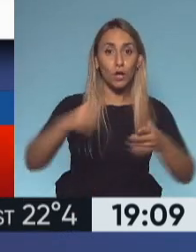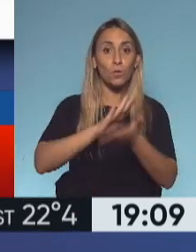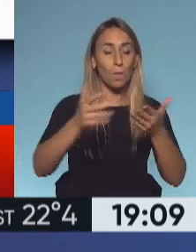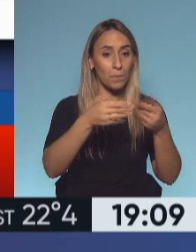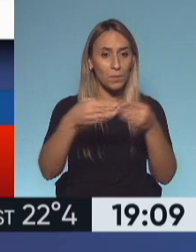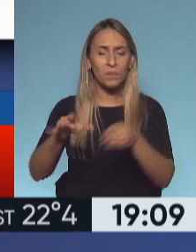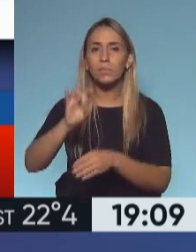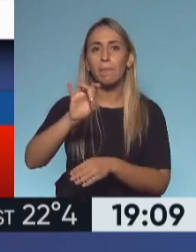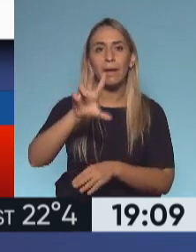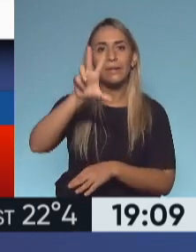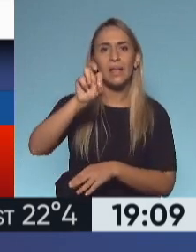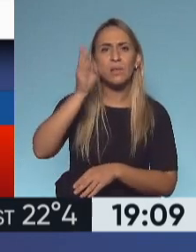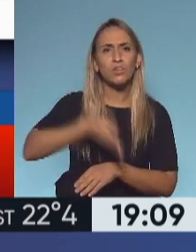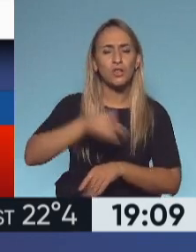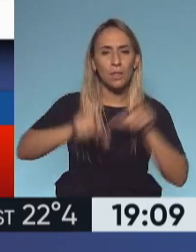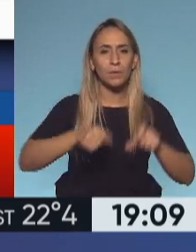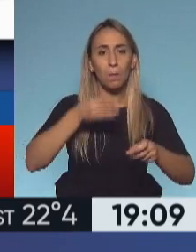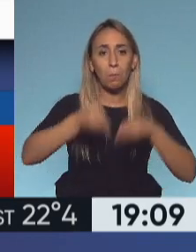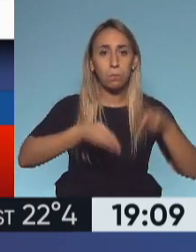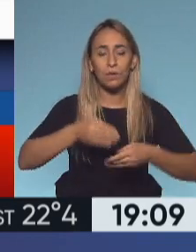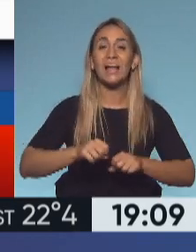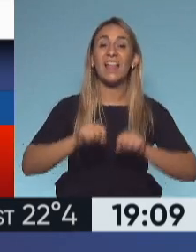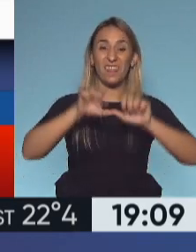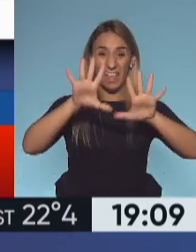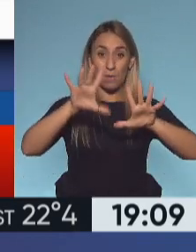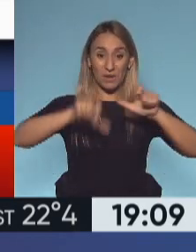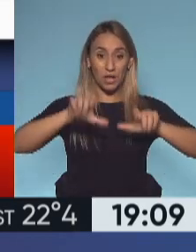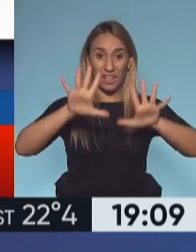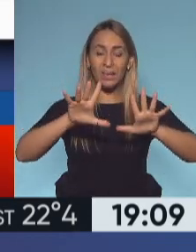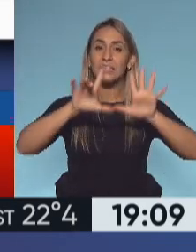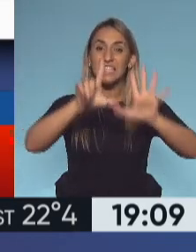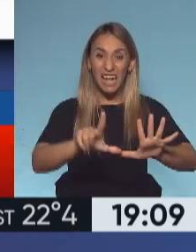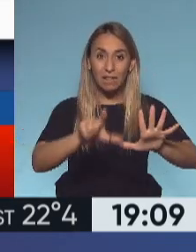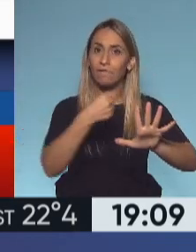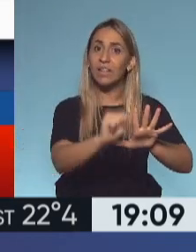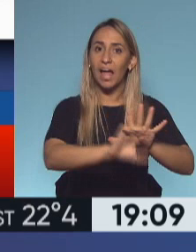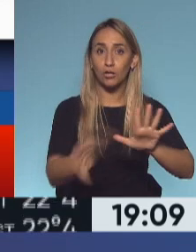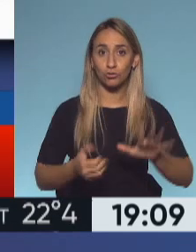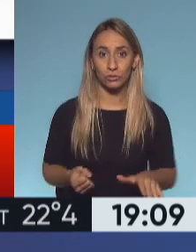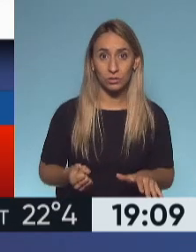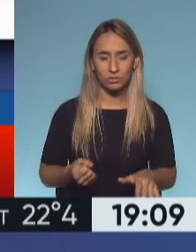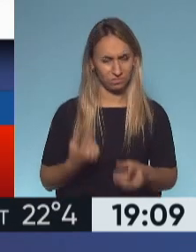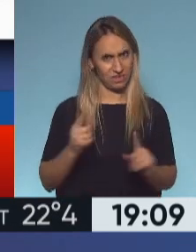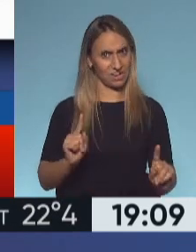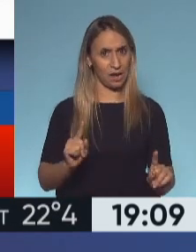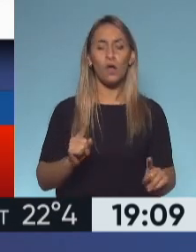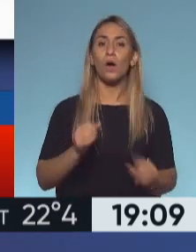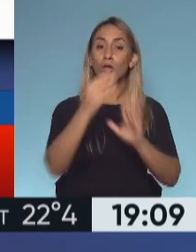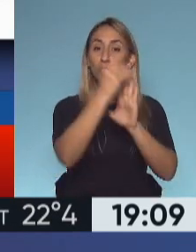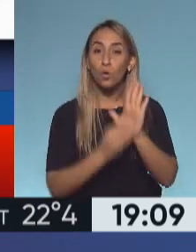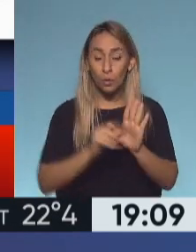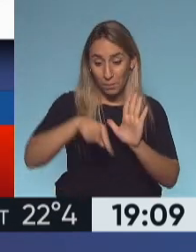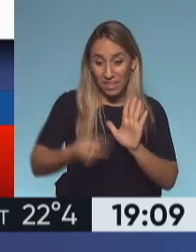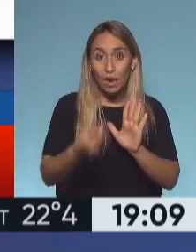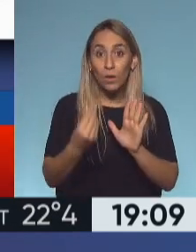el 30% de la gente. 7 de cada 10 faltaron. Raro, ¿no? Se pregunta. Bastante llamativo, ¿cierto? ¿Saben cuántos turnos tenemos asignados